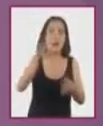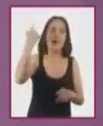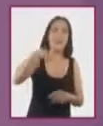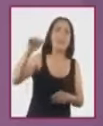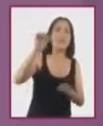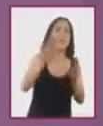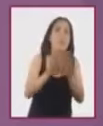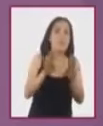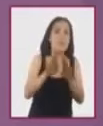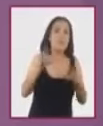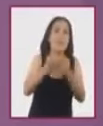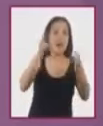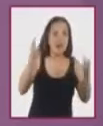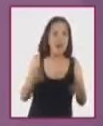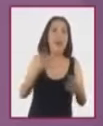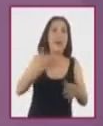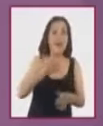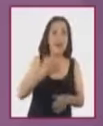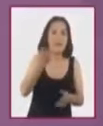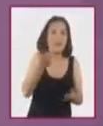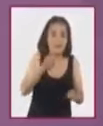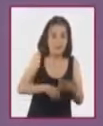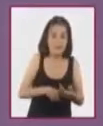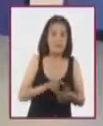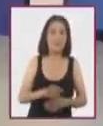leyes que de esto se desprenden.